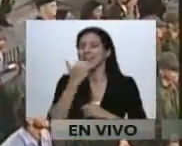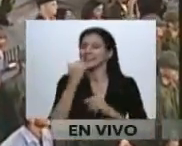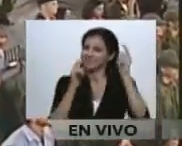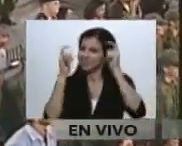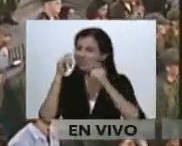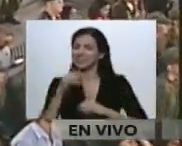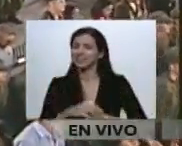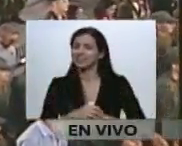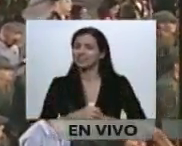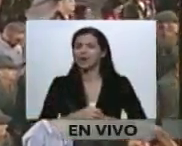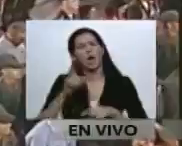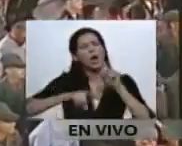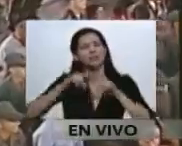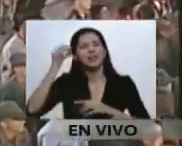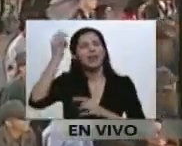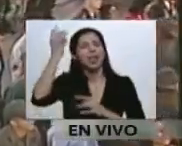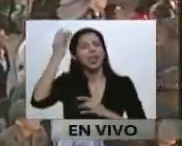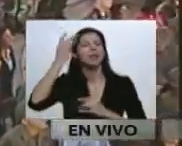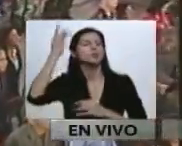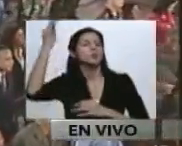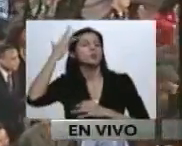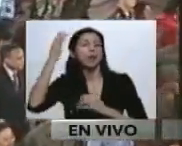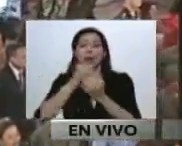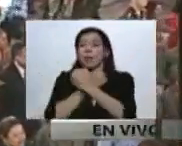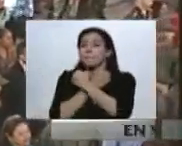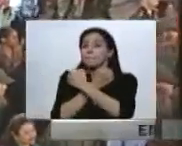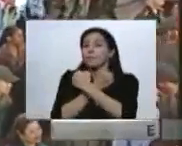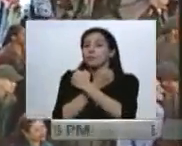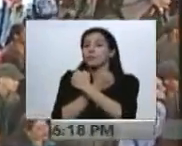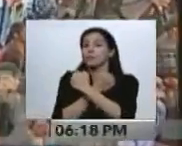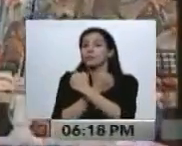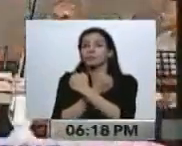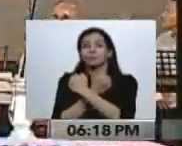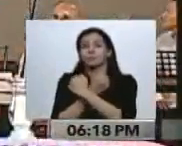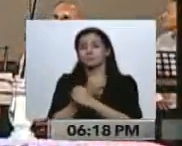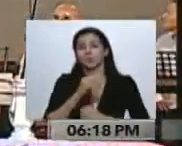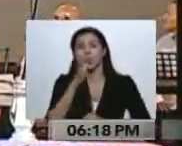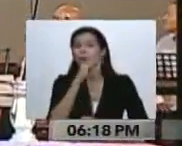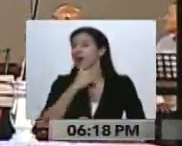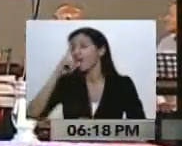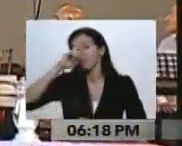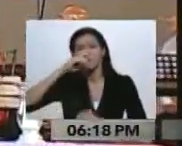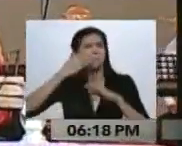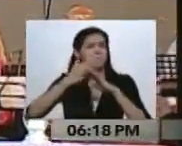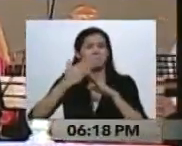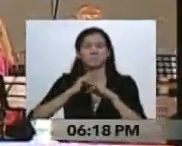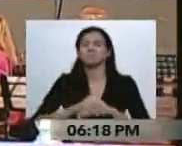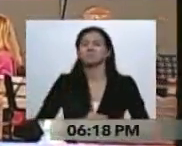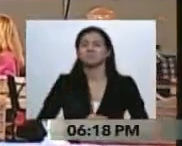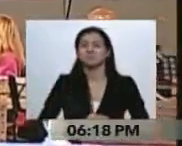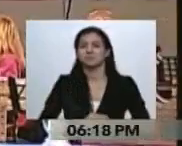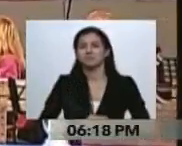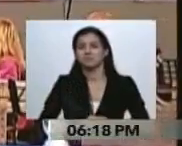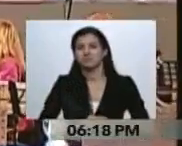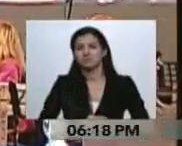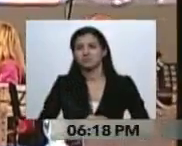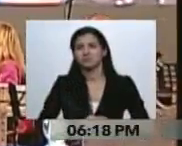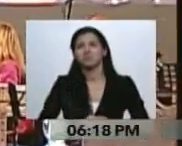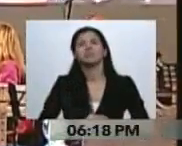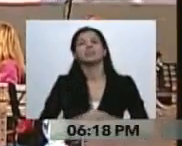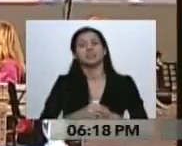y fantasía. El amor no el tiene, amor edad. No tiene edad, es adiós y es